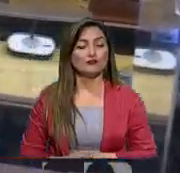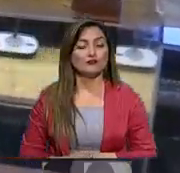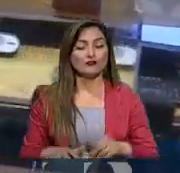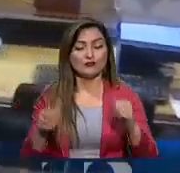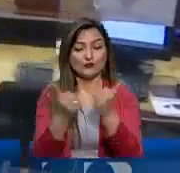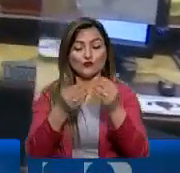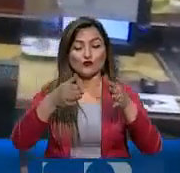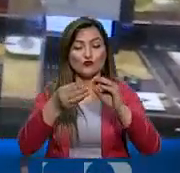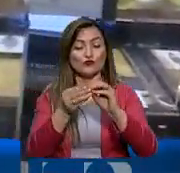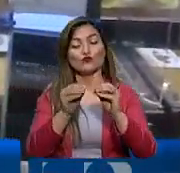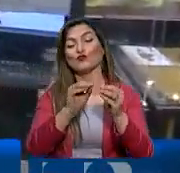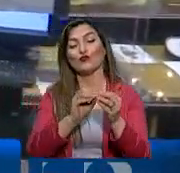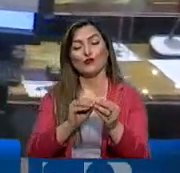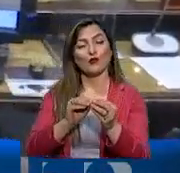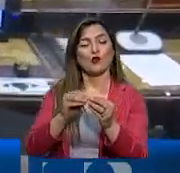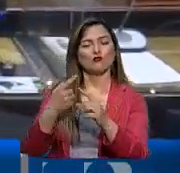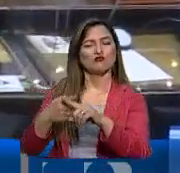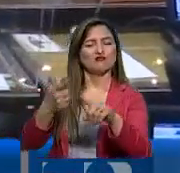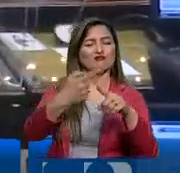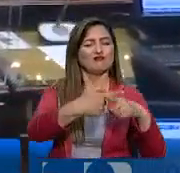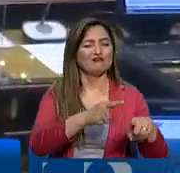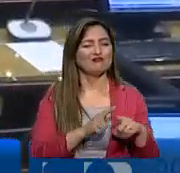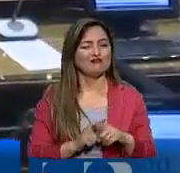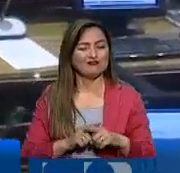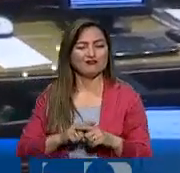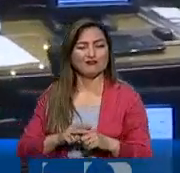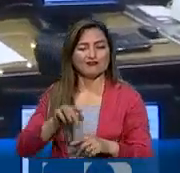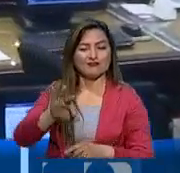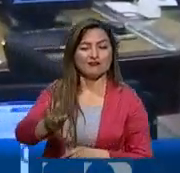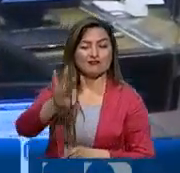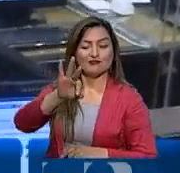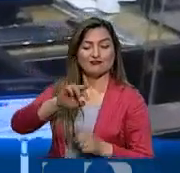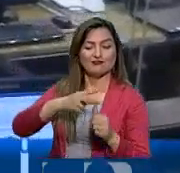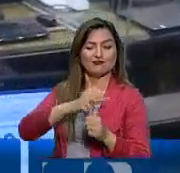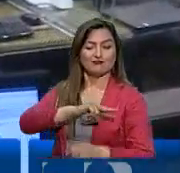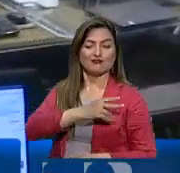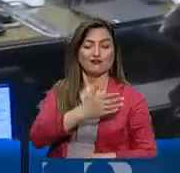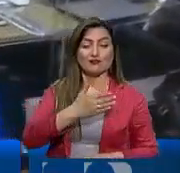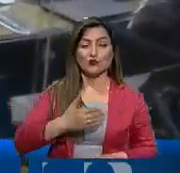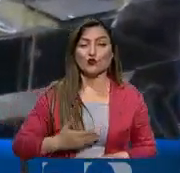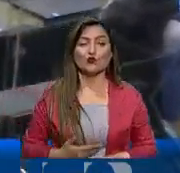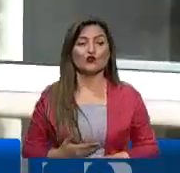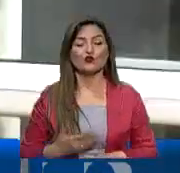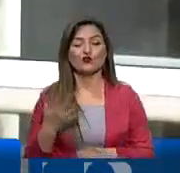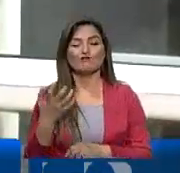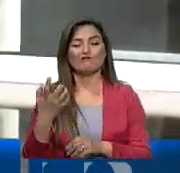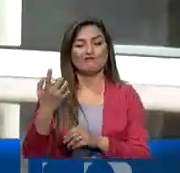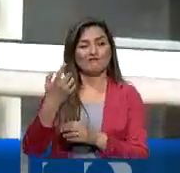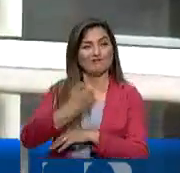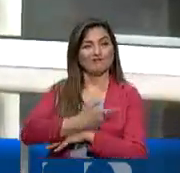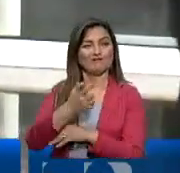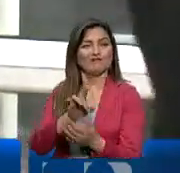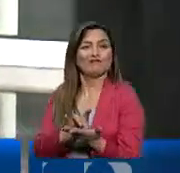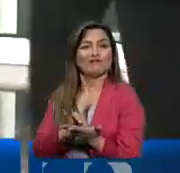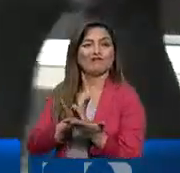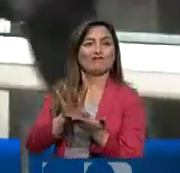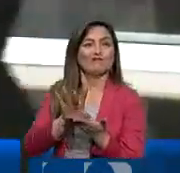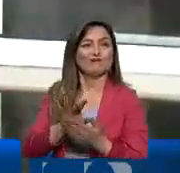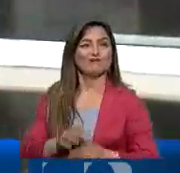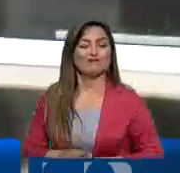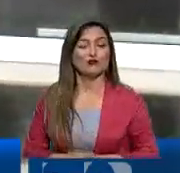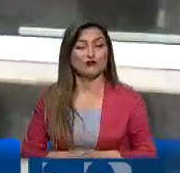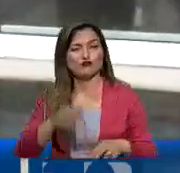Los asambleístas elegirán a la segunda vicepresidenta luego de 15 días de la destitución de Bella Jiménez. Los acuerdos no